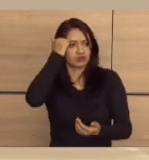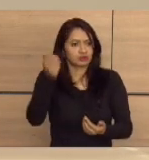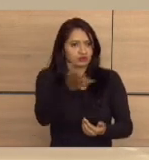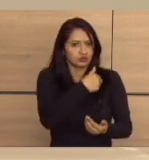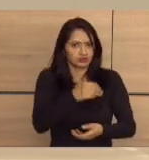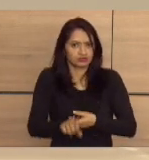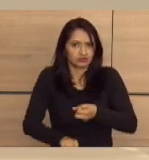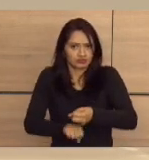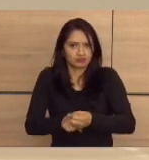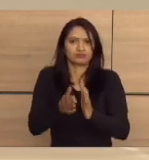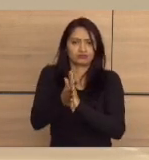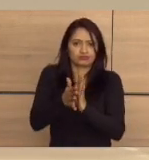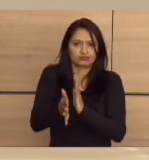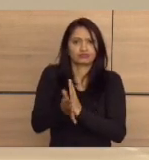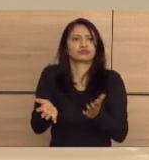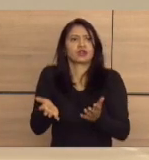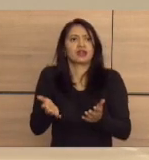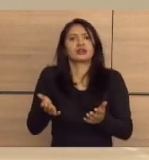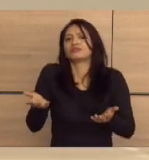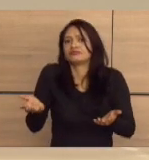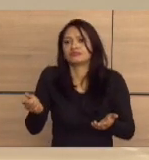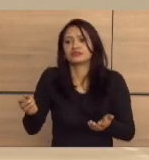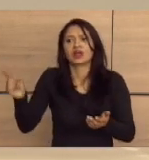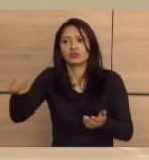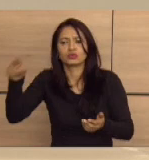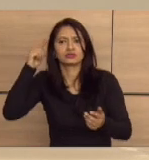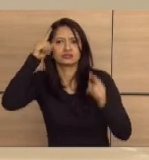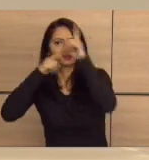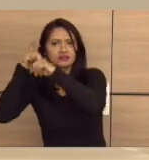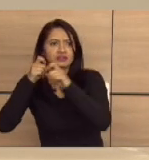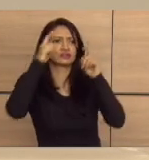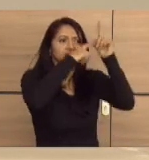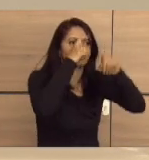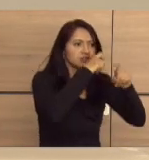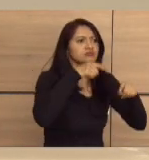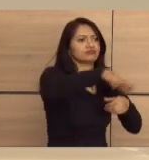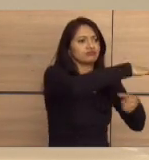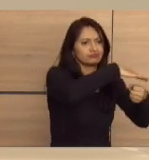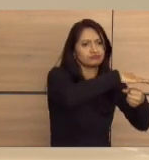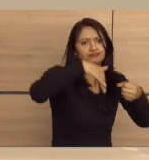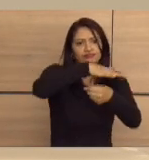la experiencia misma de aula, de valoración de aprendizajes tangibles e intangibles alrededor de estos